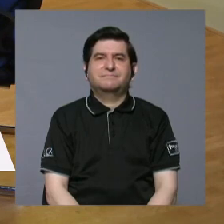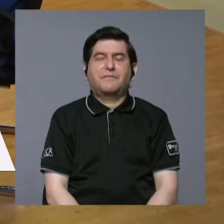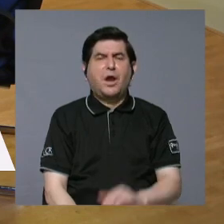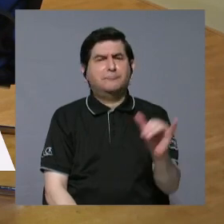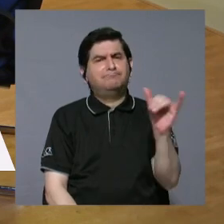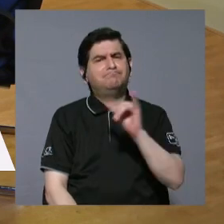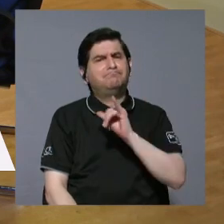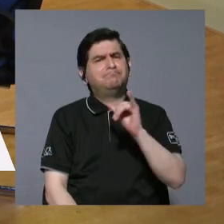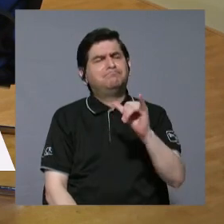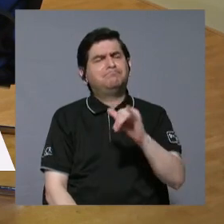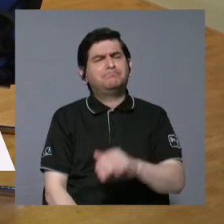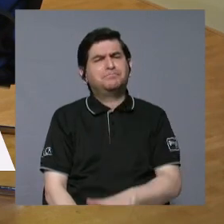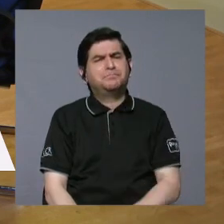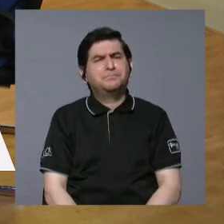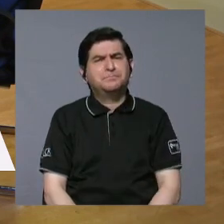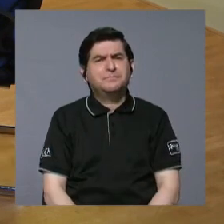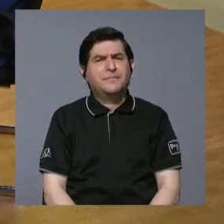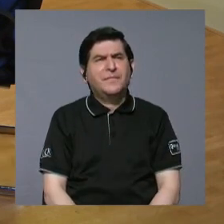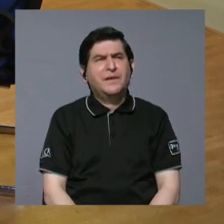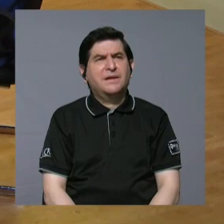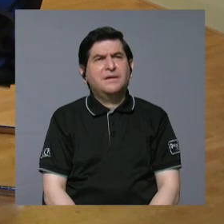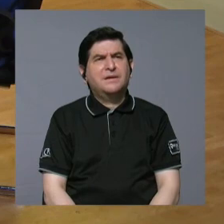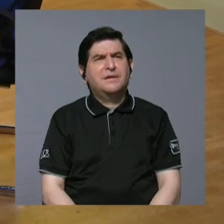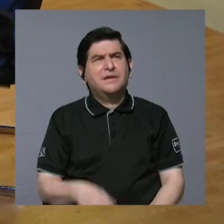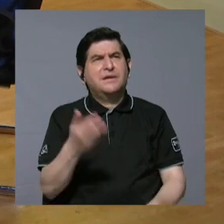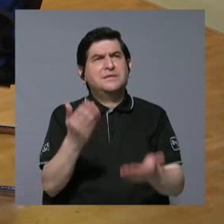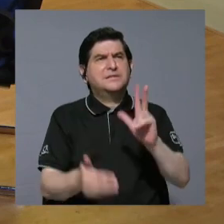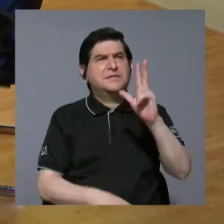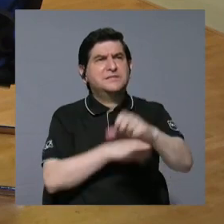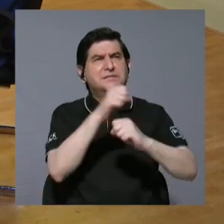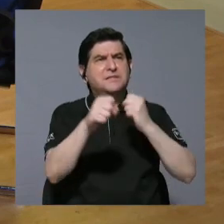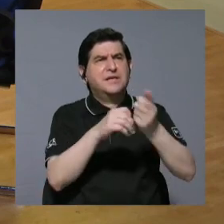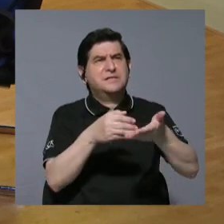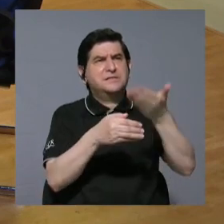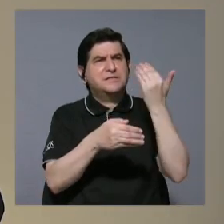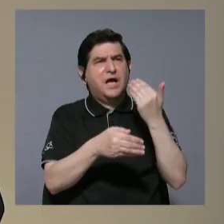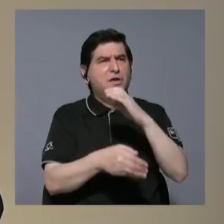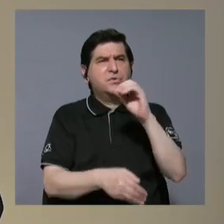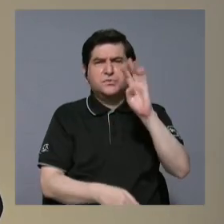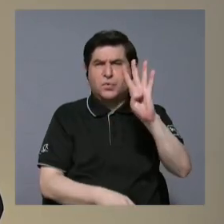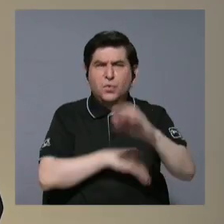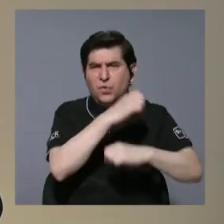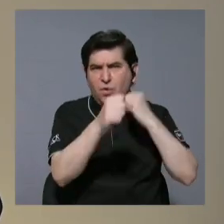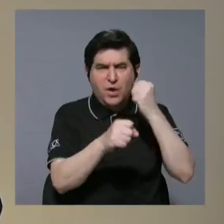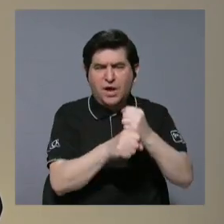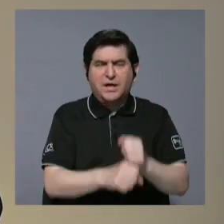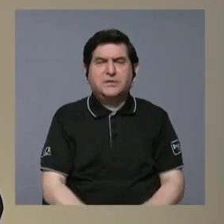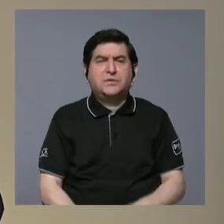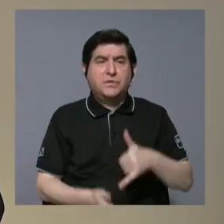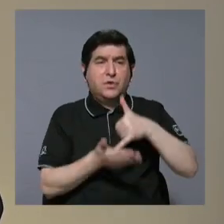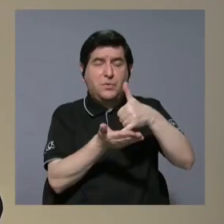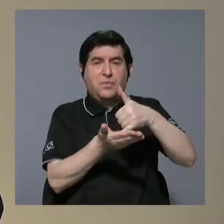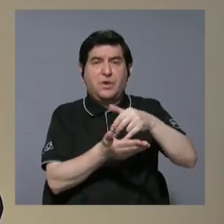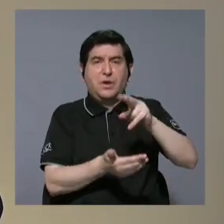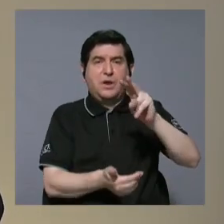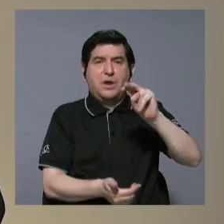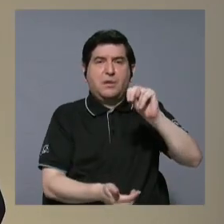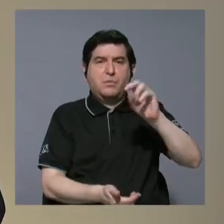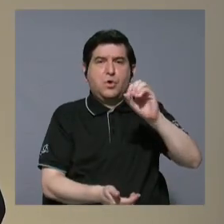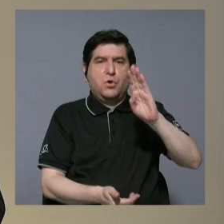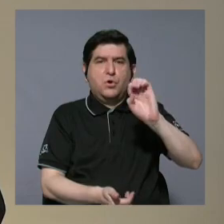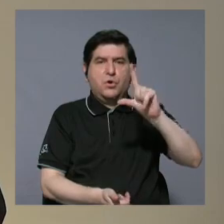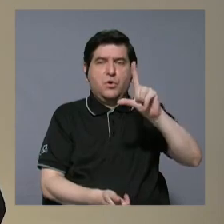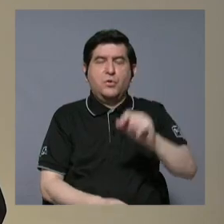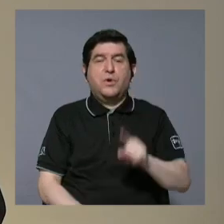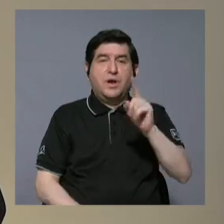digamos, hace unos 3 años, o tal vez 4, le dieron el premio Nobel a un profesor de la Universidad